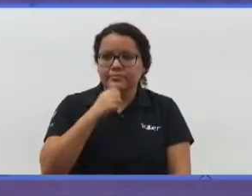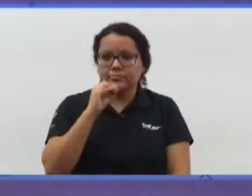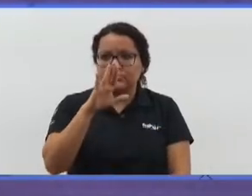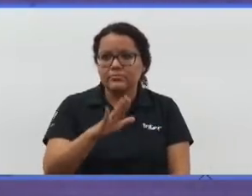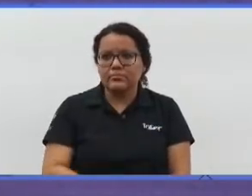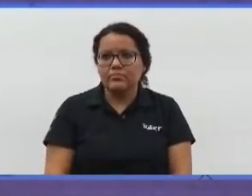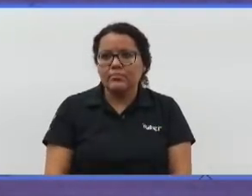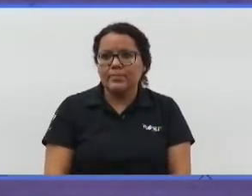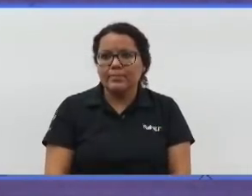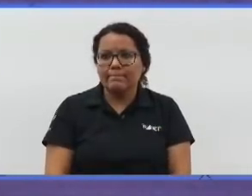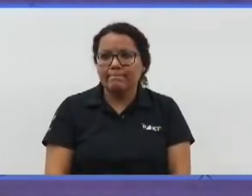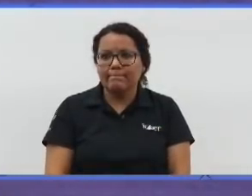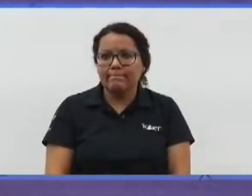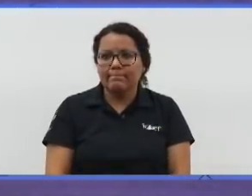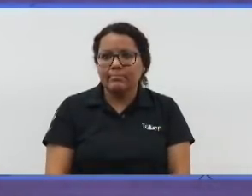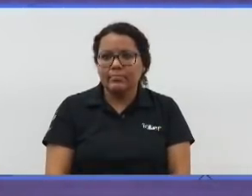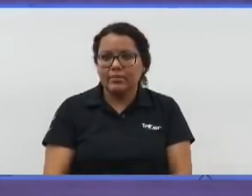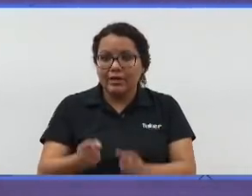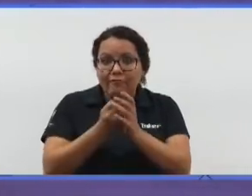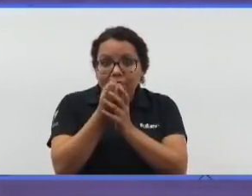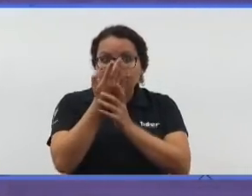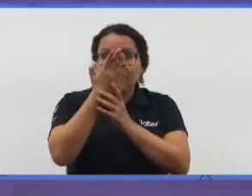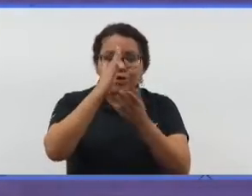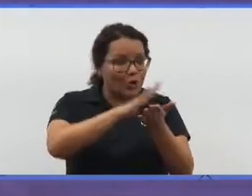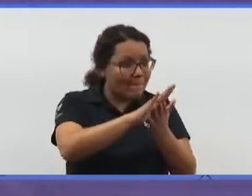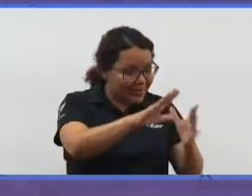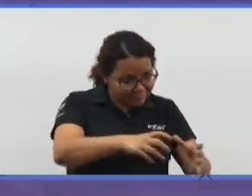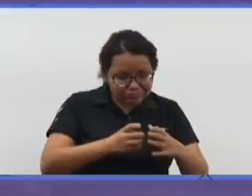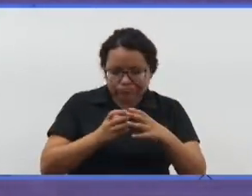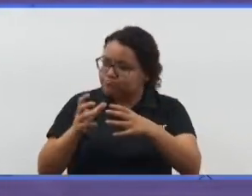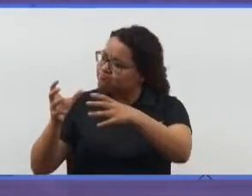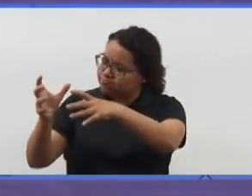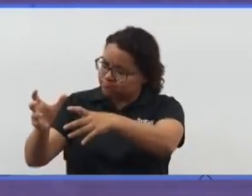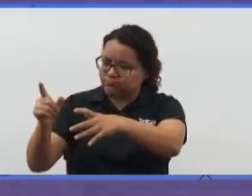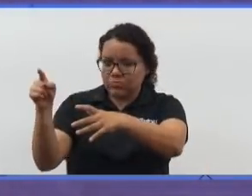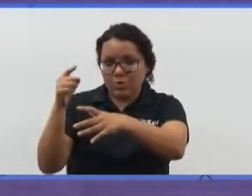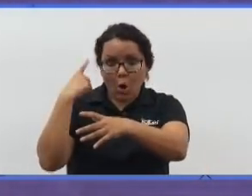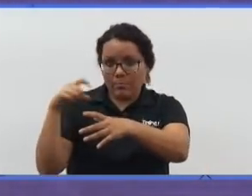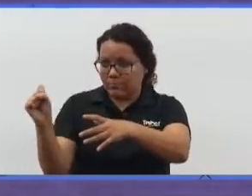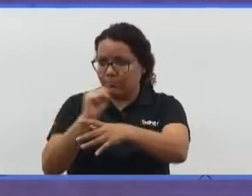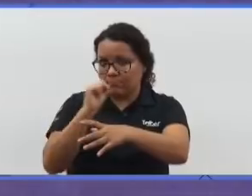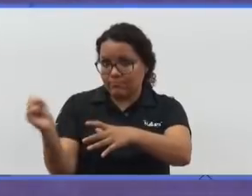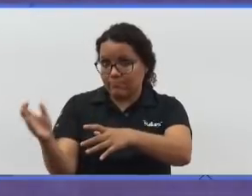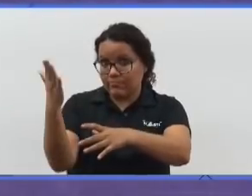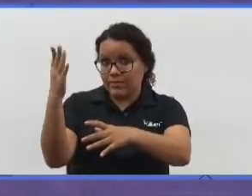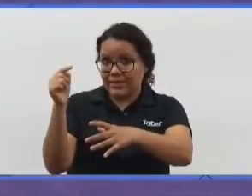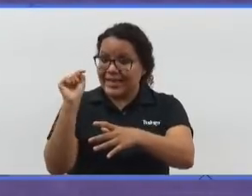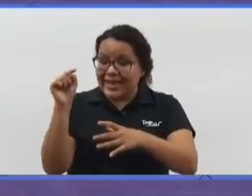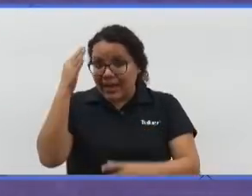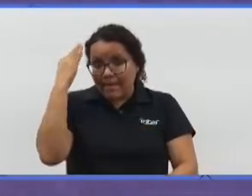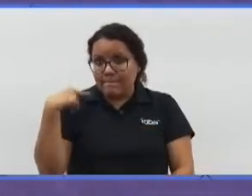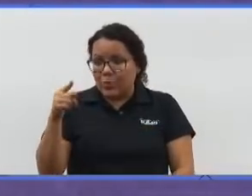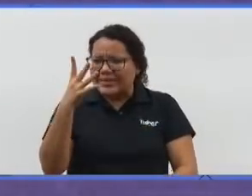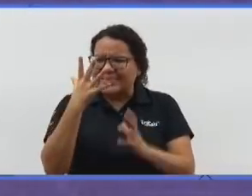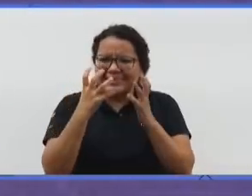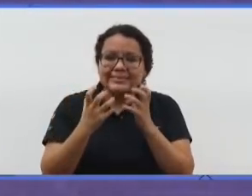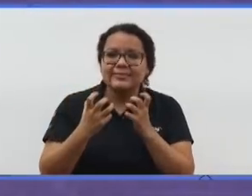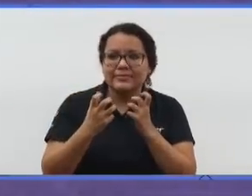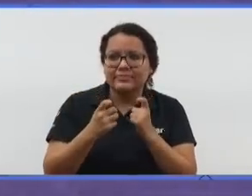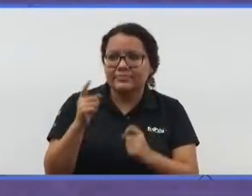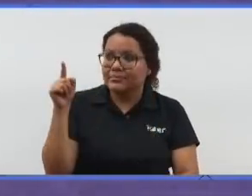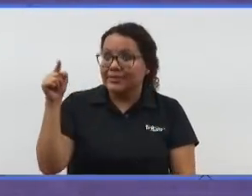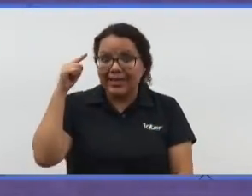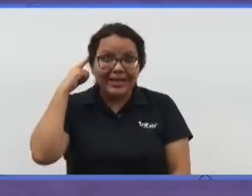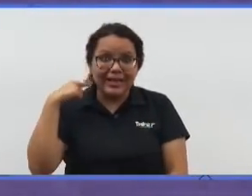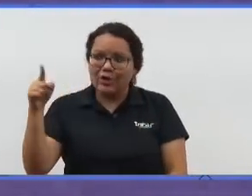ella le llevaba un ramo de rosas y el sueño de ella era que el señor le